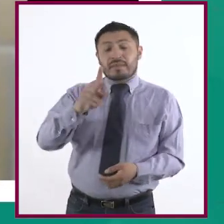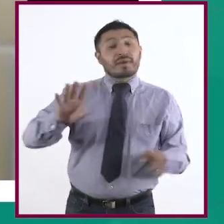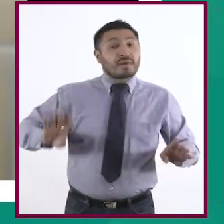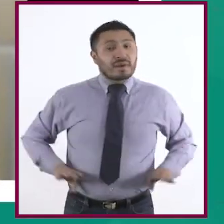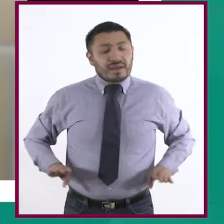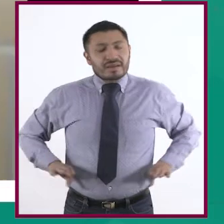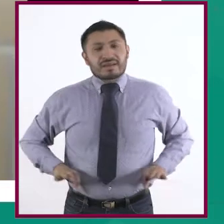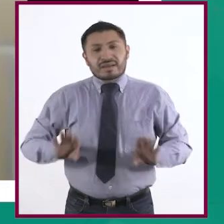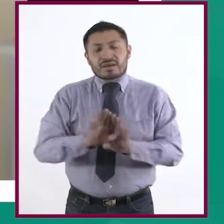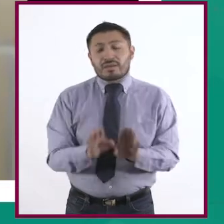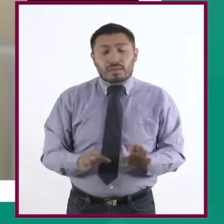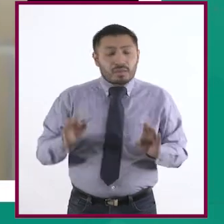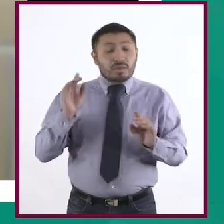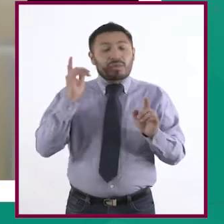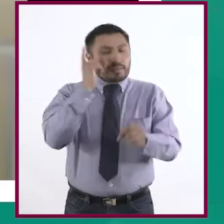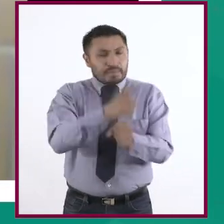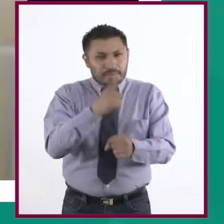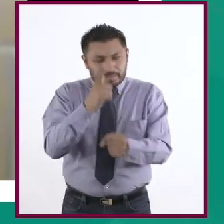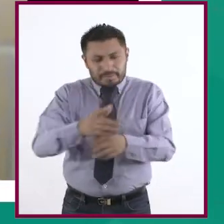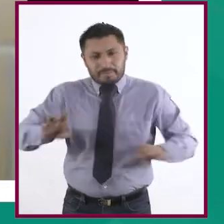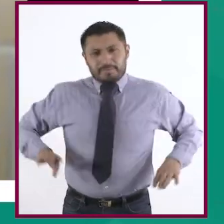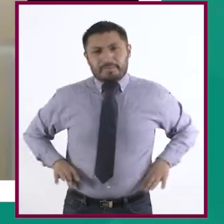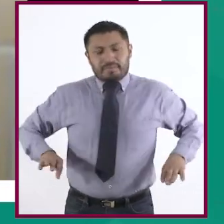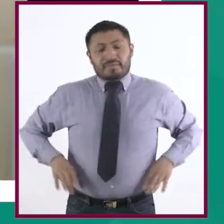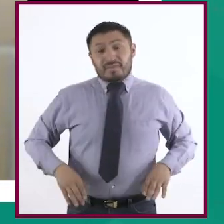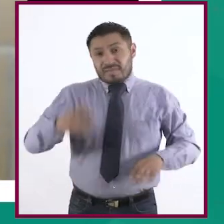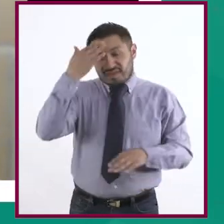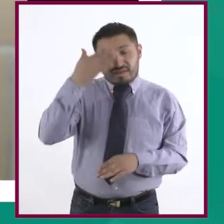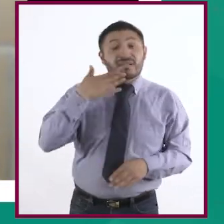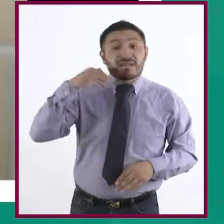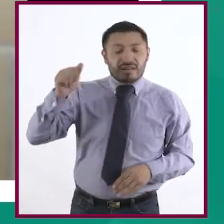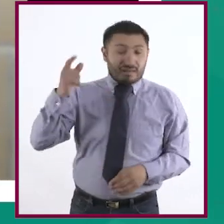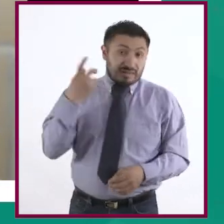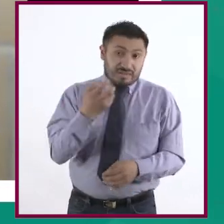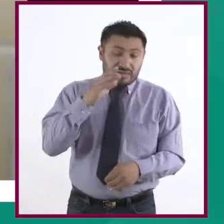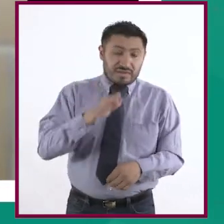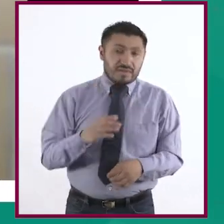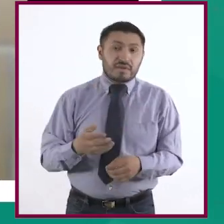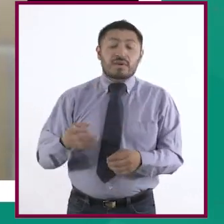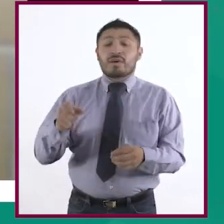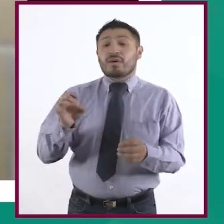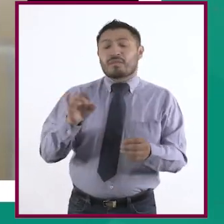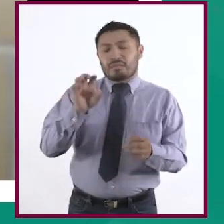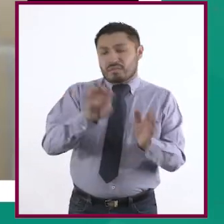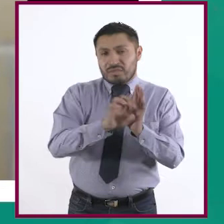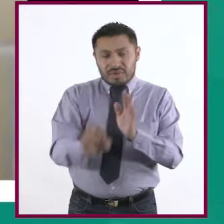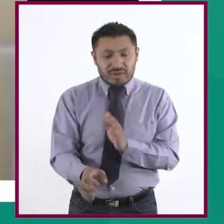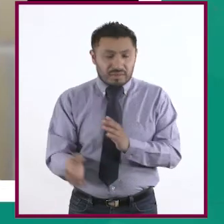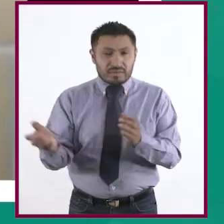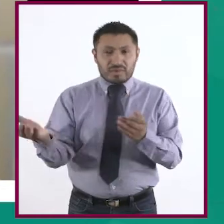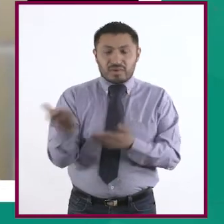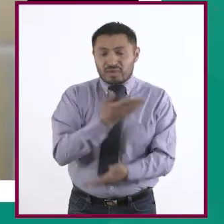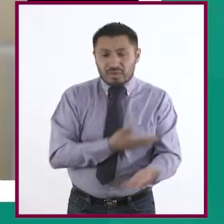gran medida sus habilidades, son necesarios más componentes en la ecuación, como la interacción con otros genes o el